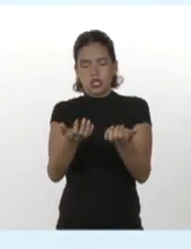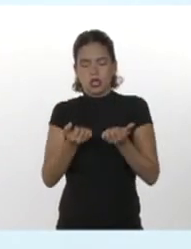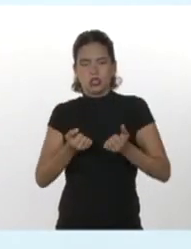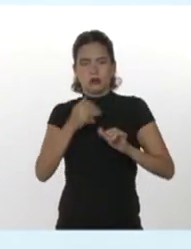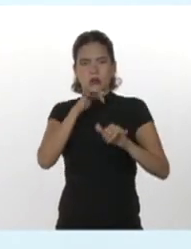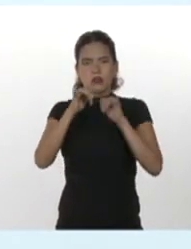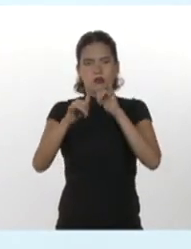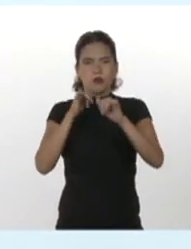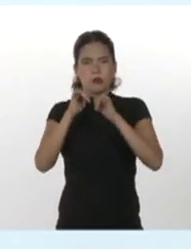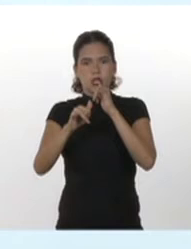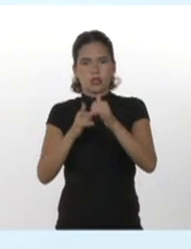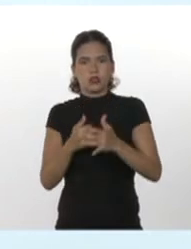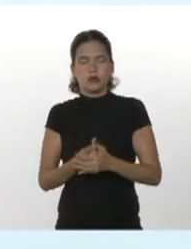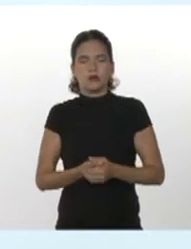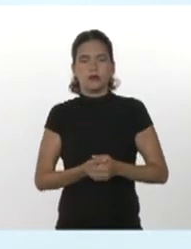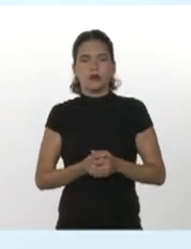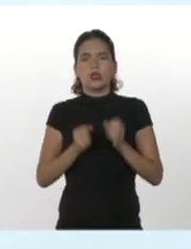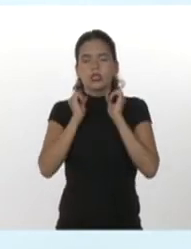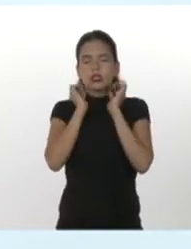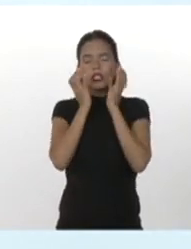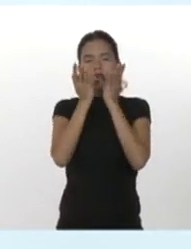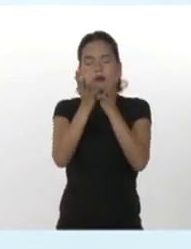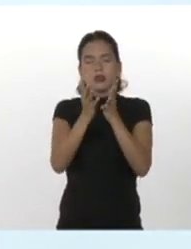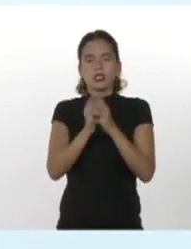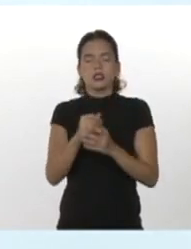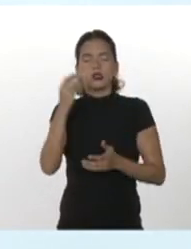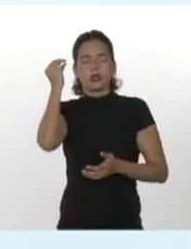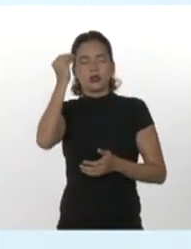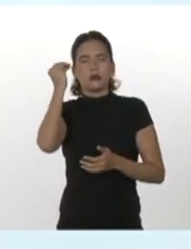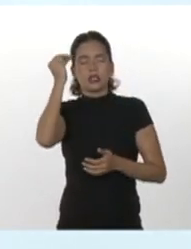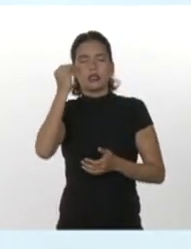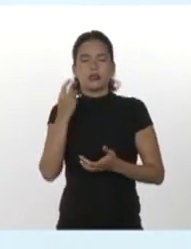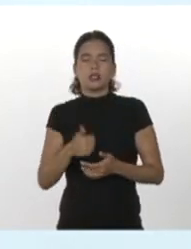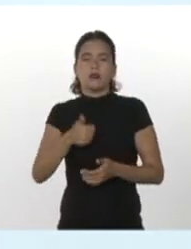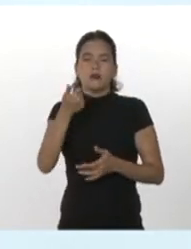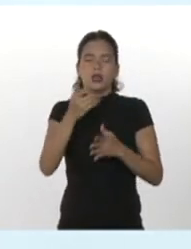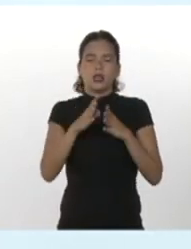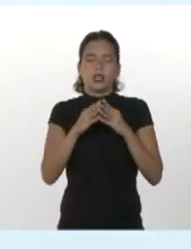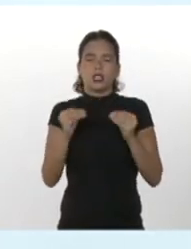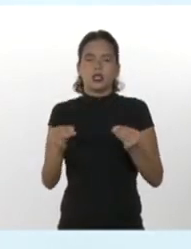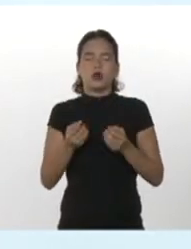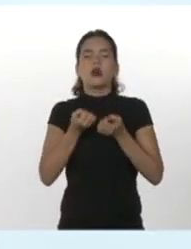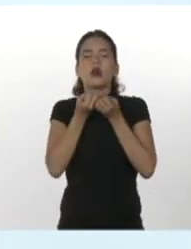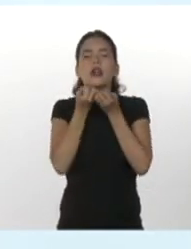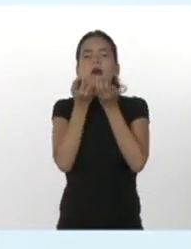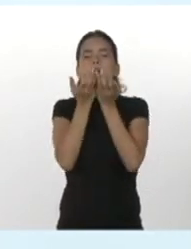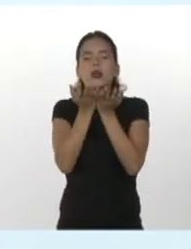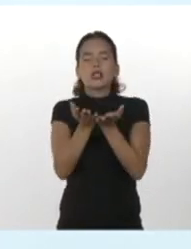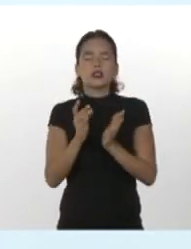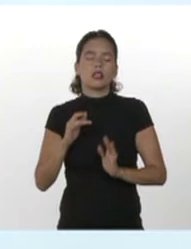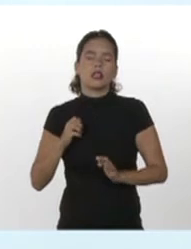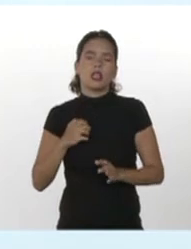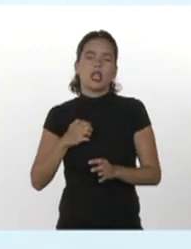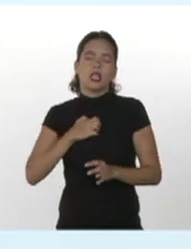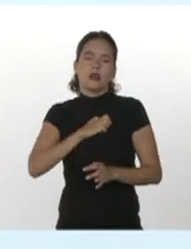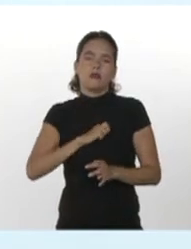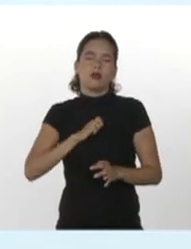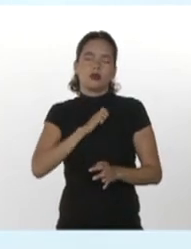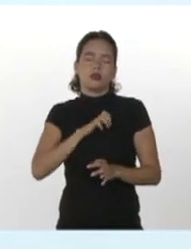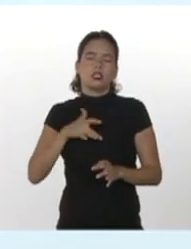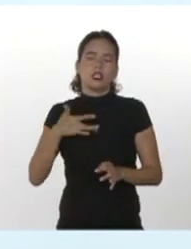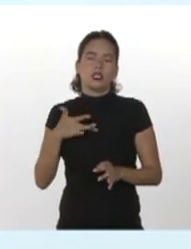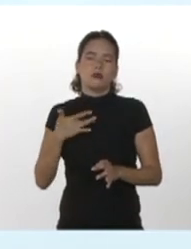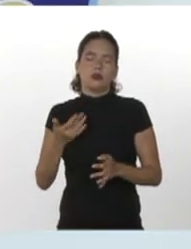información, transmitir cada uno de nuestros pensamientos y sobre todo expresar emociones y